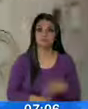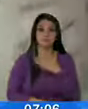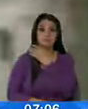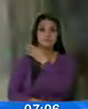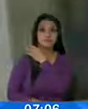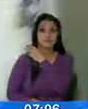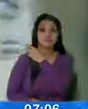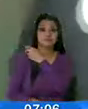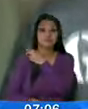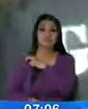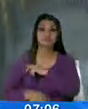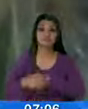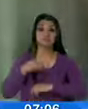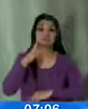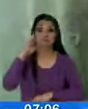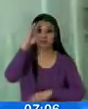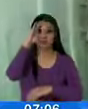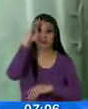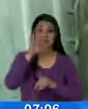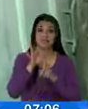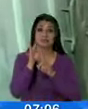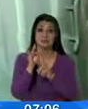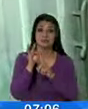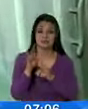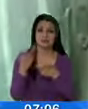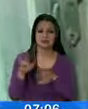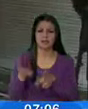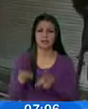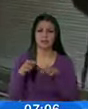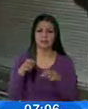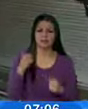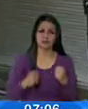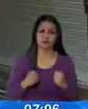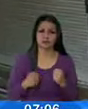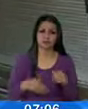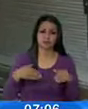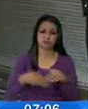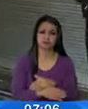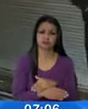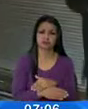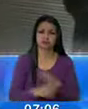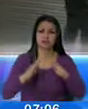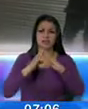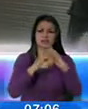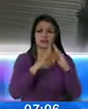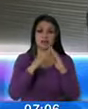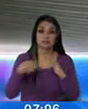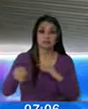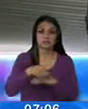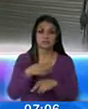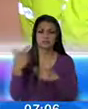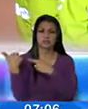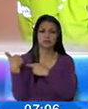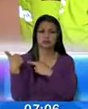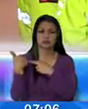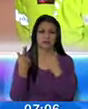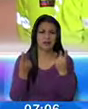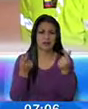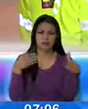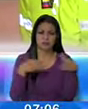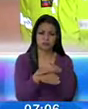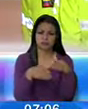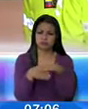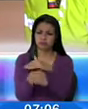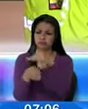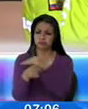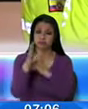Al trote y con la orden de detención en mano, elementos del Grupo de Operaciones Especiales GOE eran los encargados de acabar con las puertas y seguridades en busca